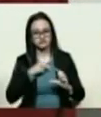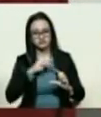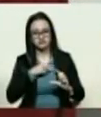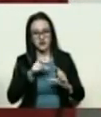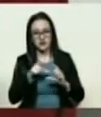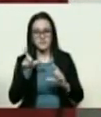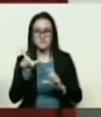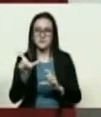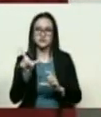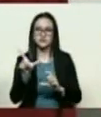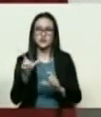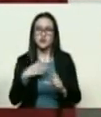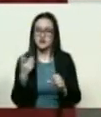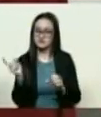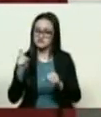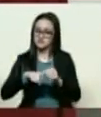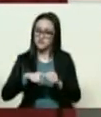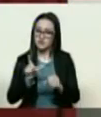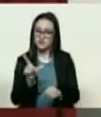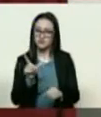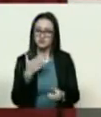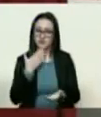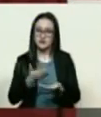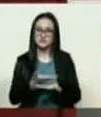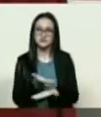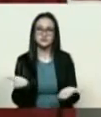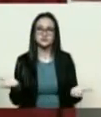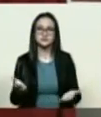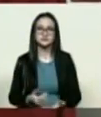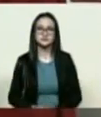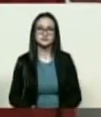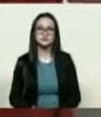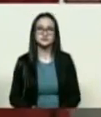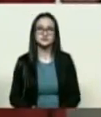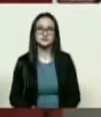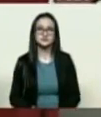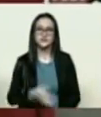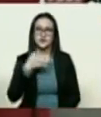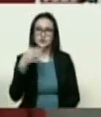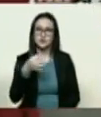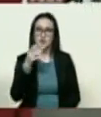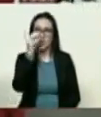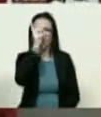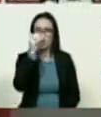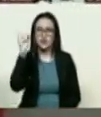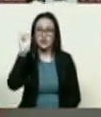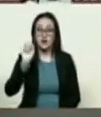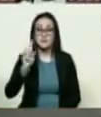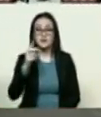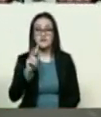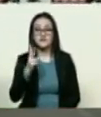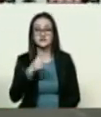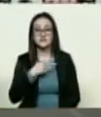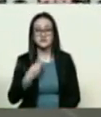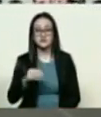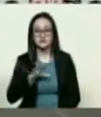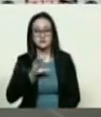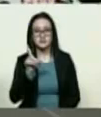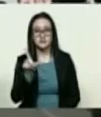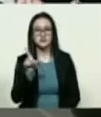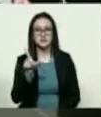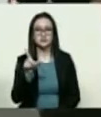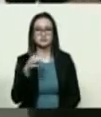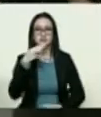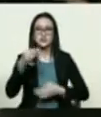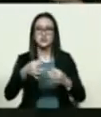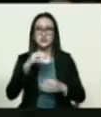que quieran ser militantes de nuestra organización. Muchísimas gracias. Escuchábamos palabras de Diosdado Cabello, primer vicepresidente del Partido Socialista Unido de Venezuela, dando parte